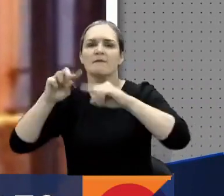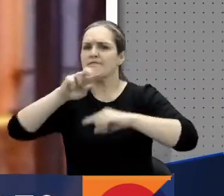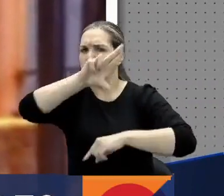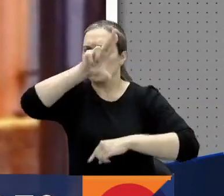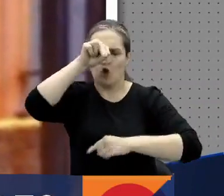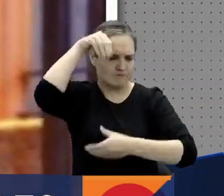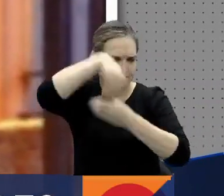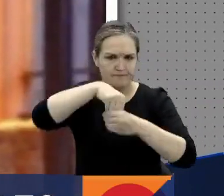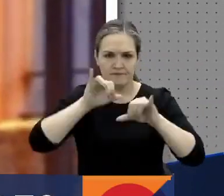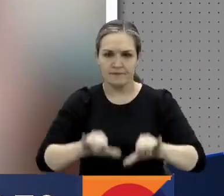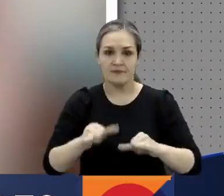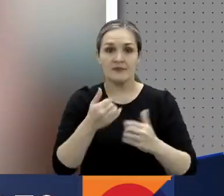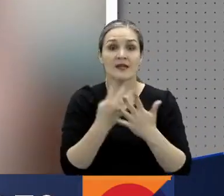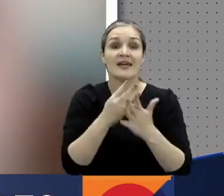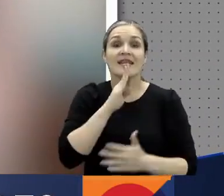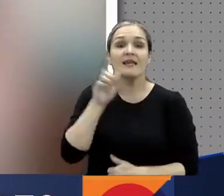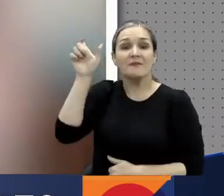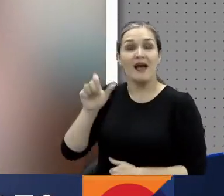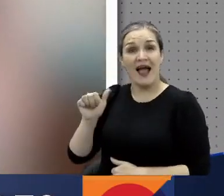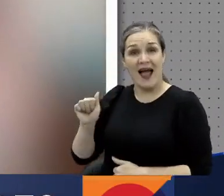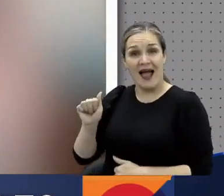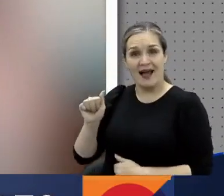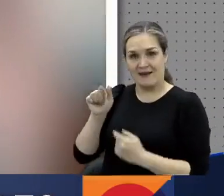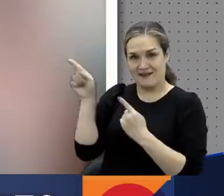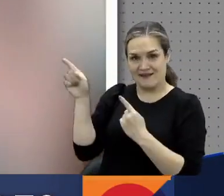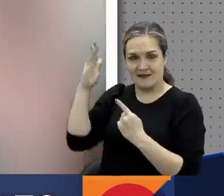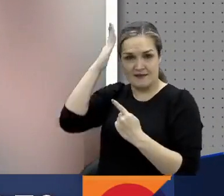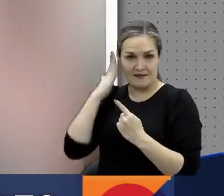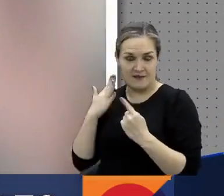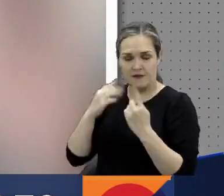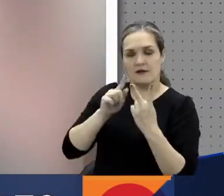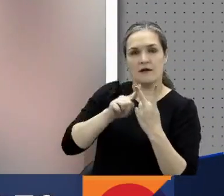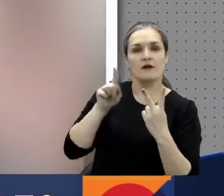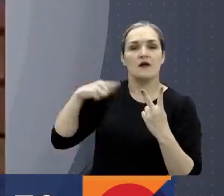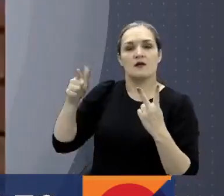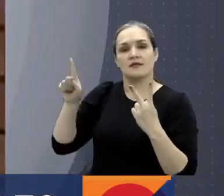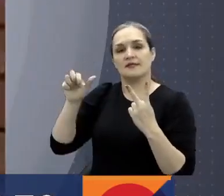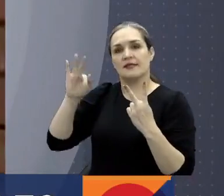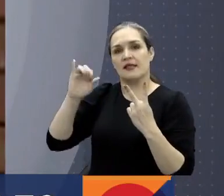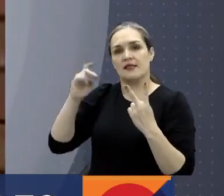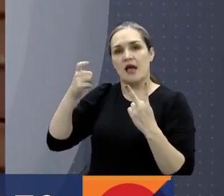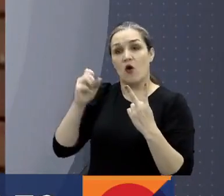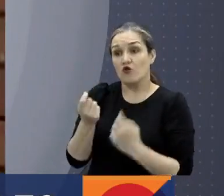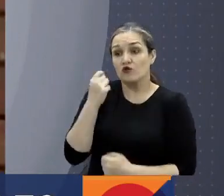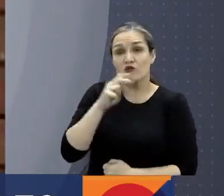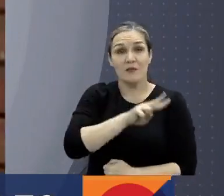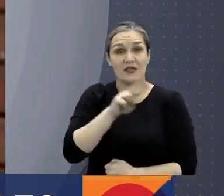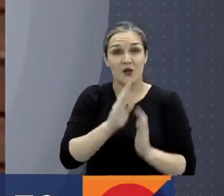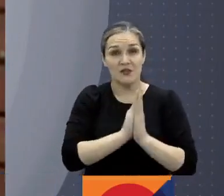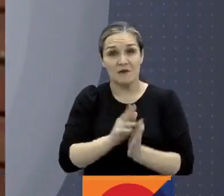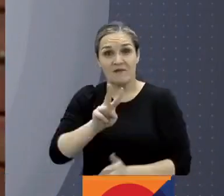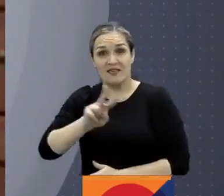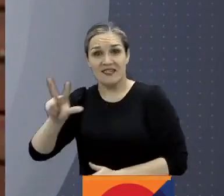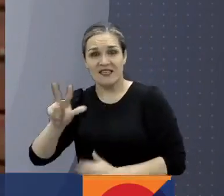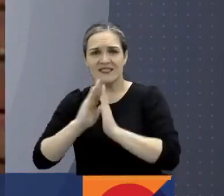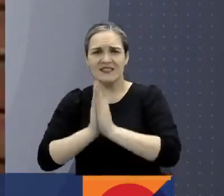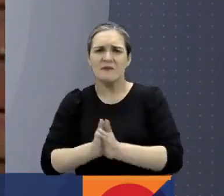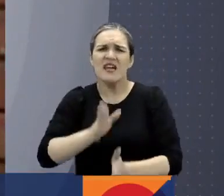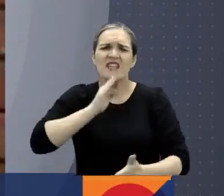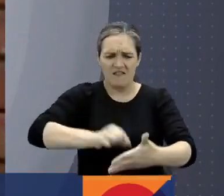habrían ocurrido en la liberación de Esperanza Bermeo y Santiago Márquez el pasado 22 y 23 de diciembre. Quien firmó esa orden de libertad es